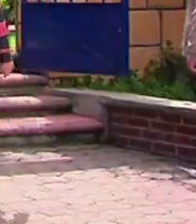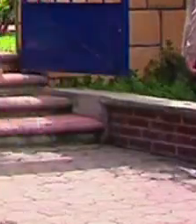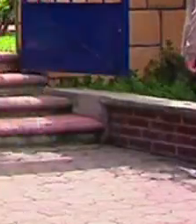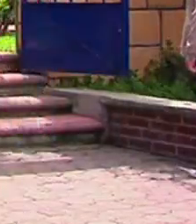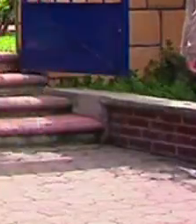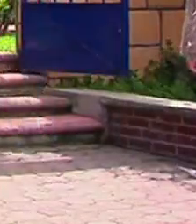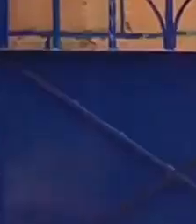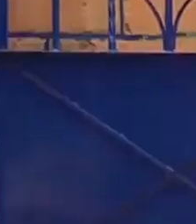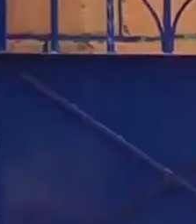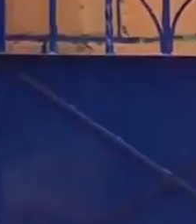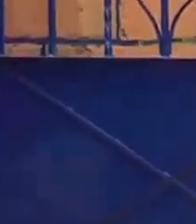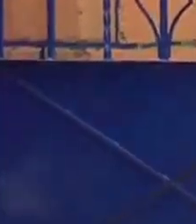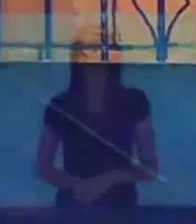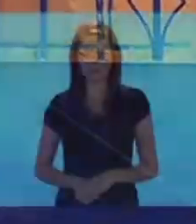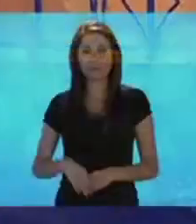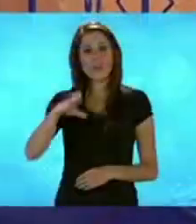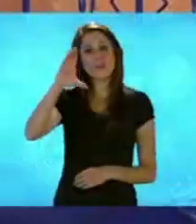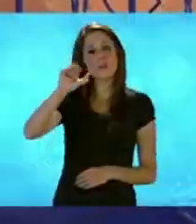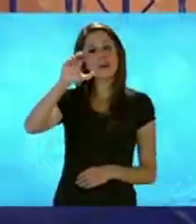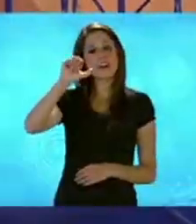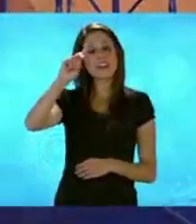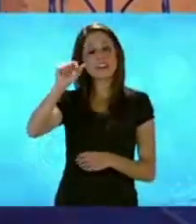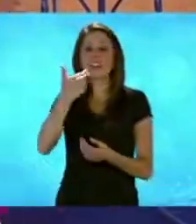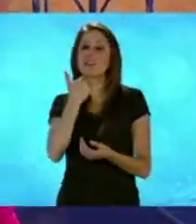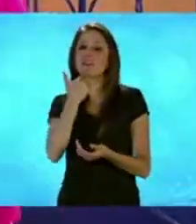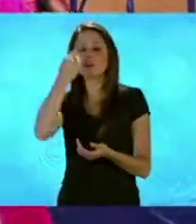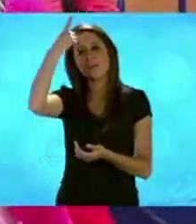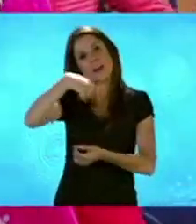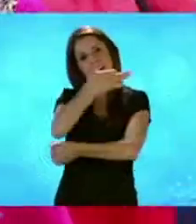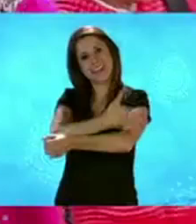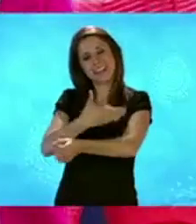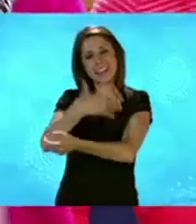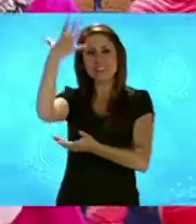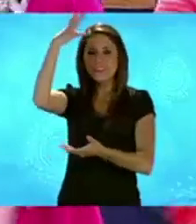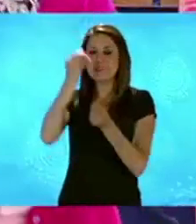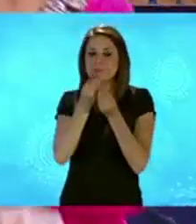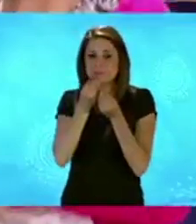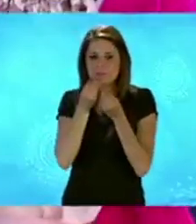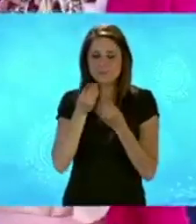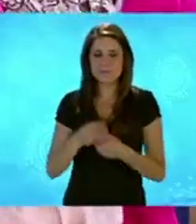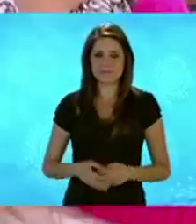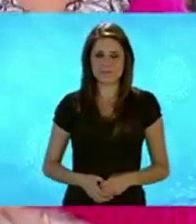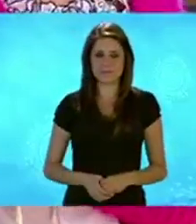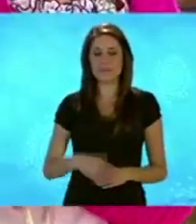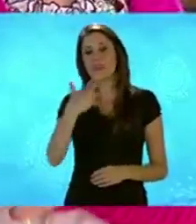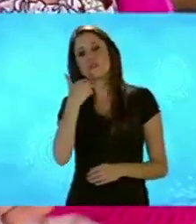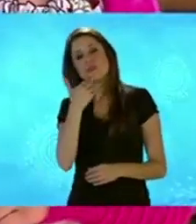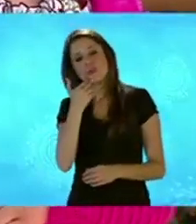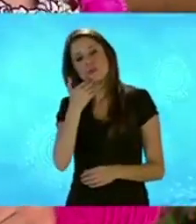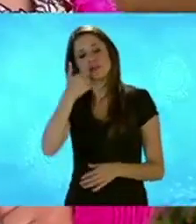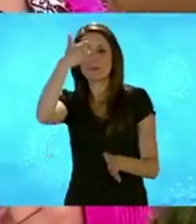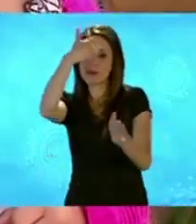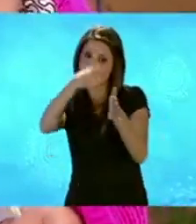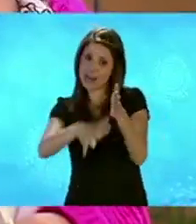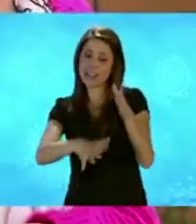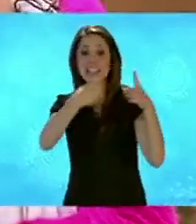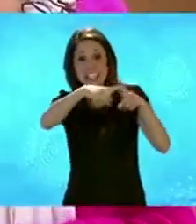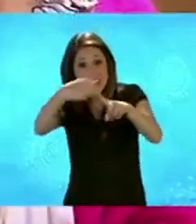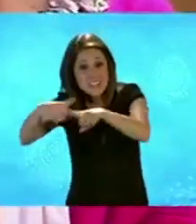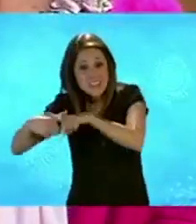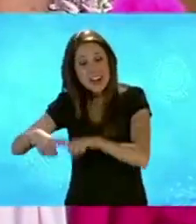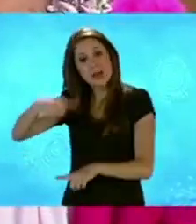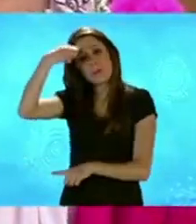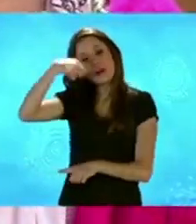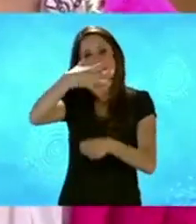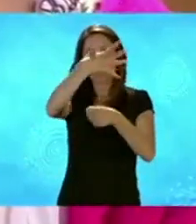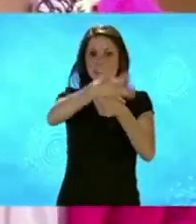Gracias. Gracias. Cocadas para las tardes soleadas. Dulce, barato y distinto para